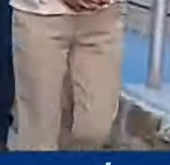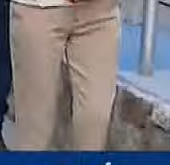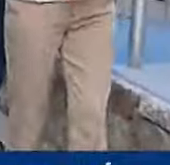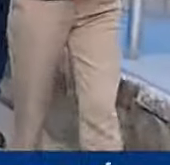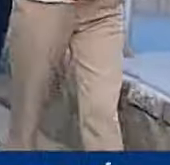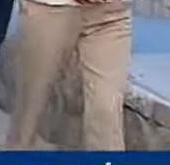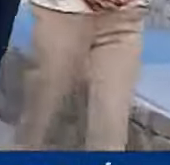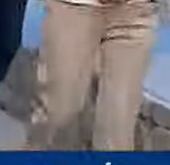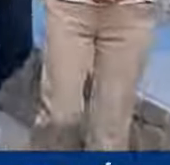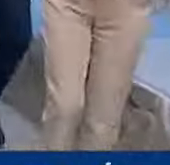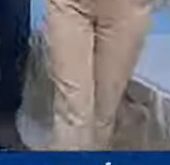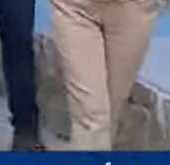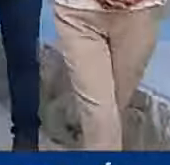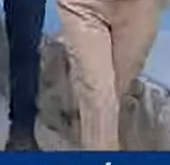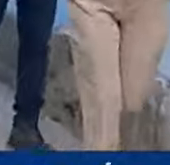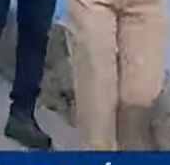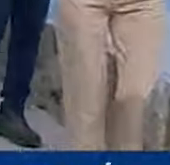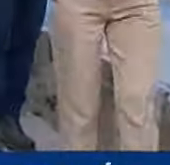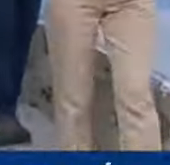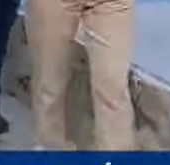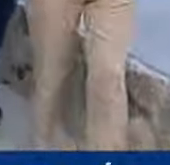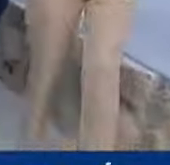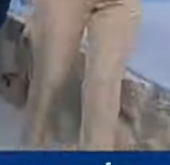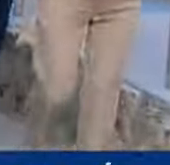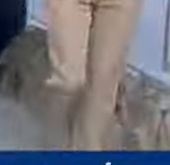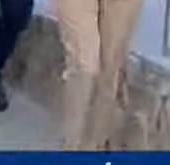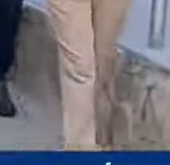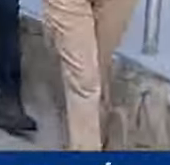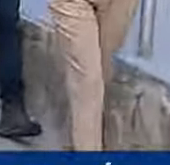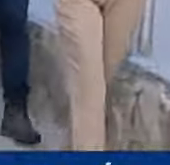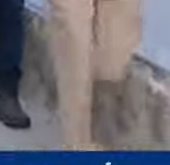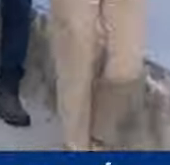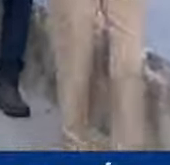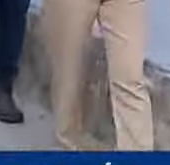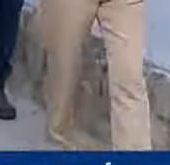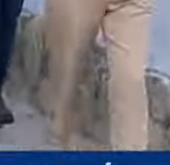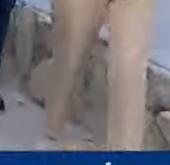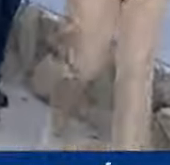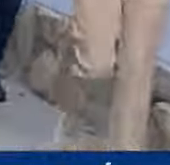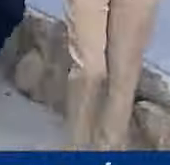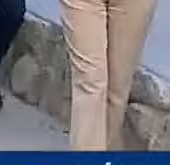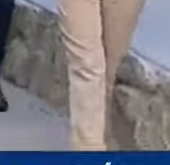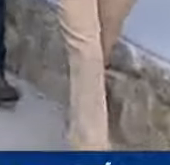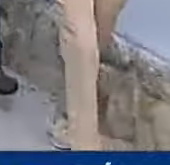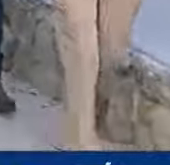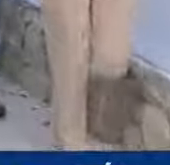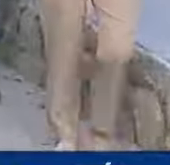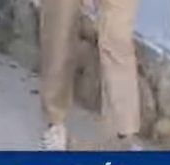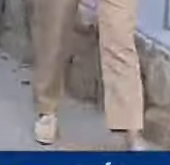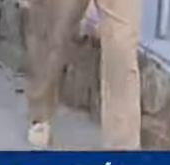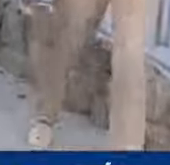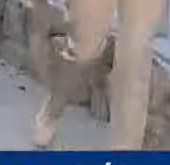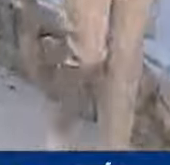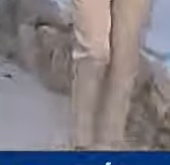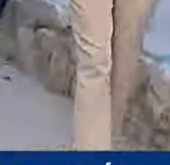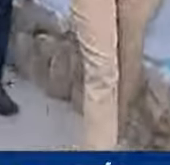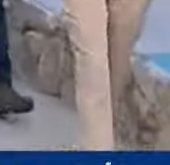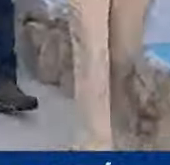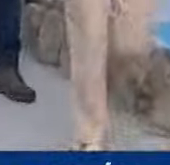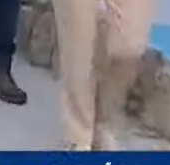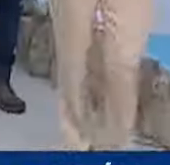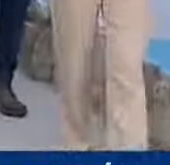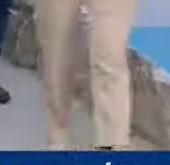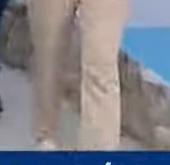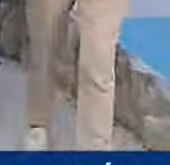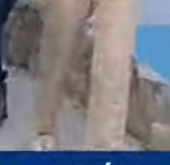gobernador, compañera ministra, doctoras, doctores. Sí, presidente, bueno, muchísimas gracias